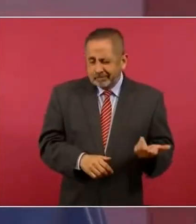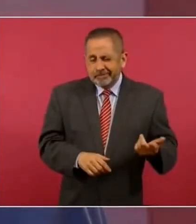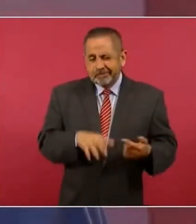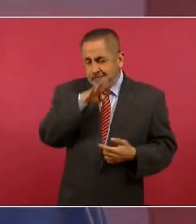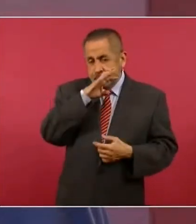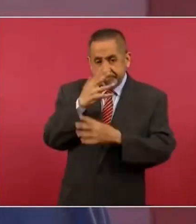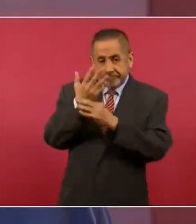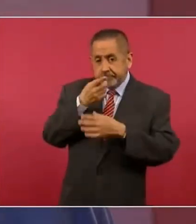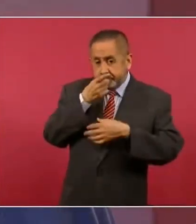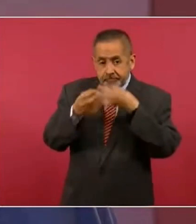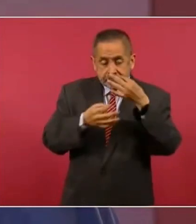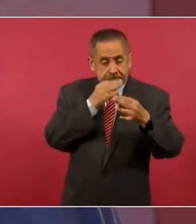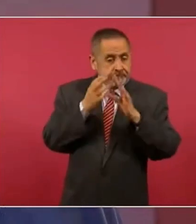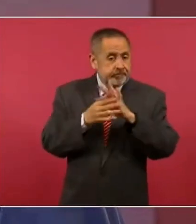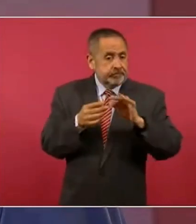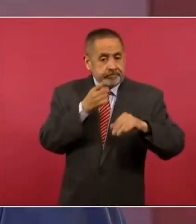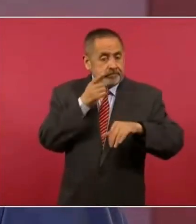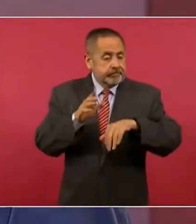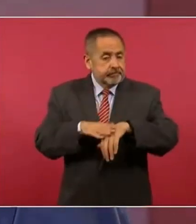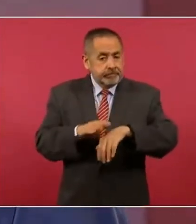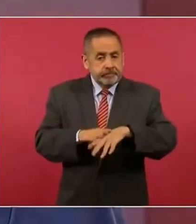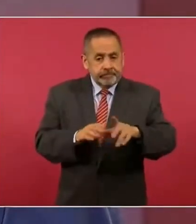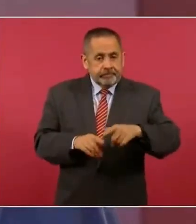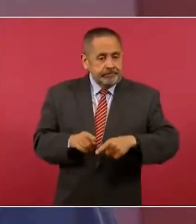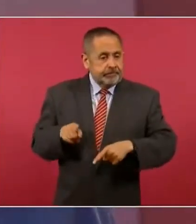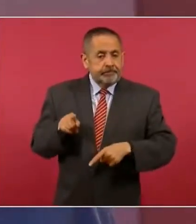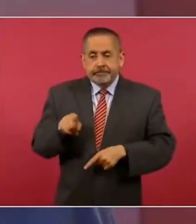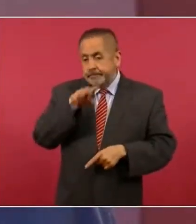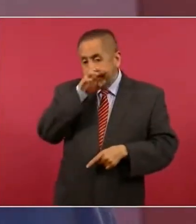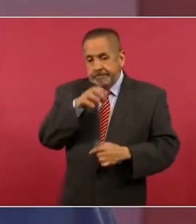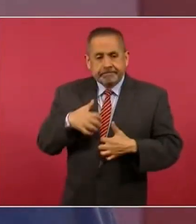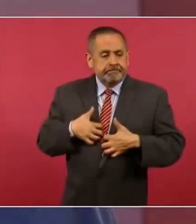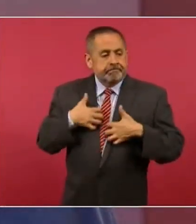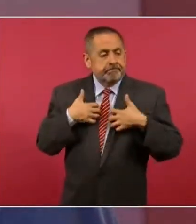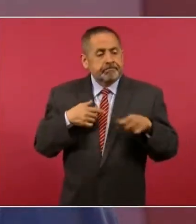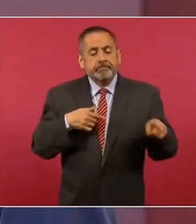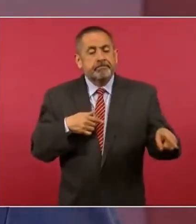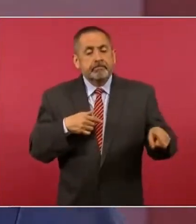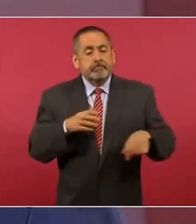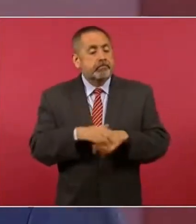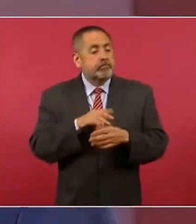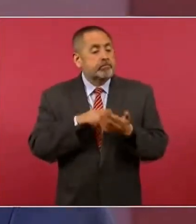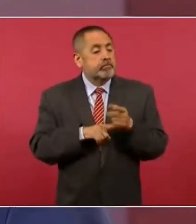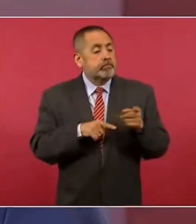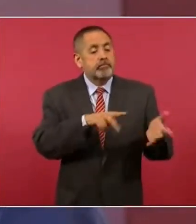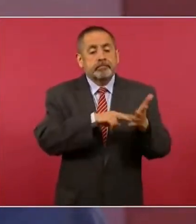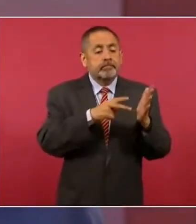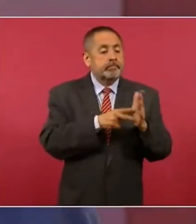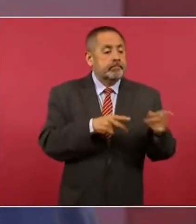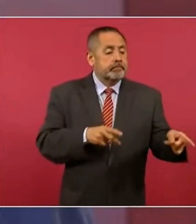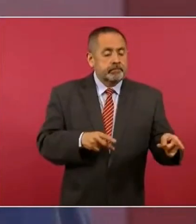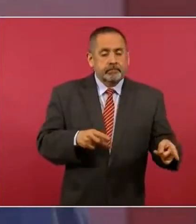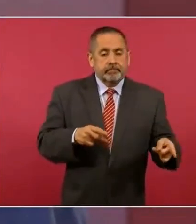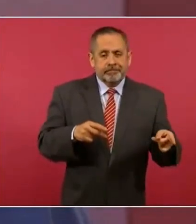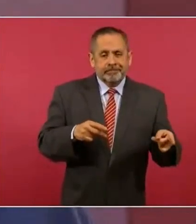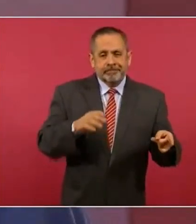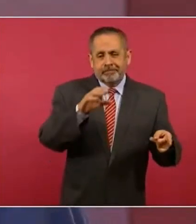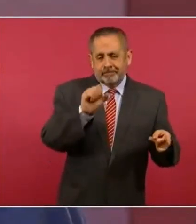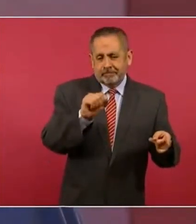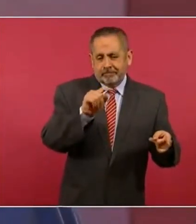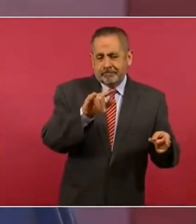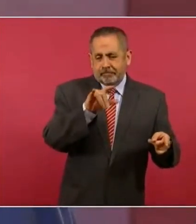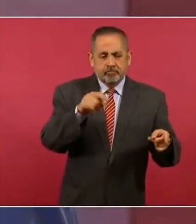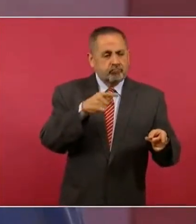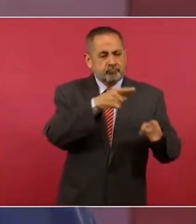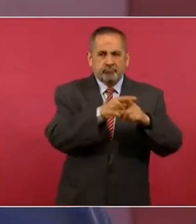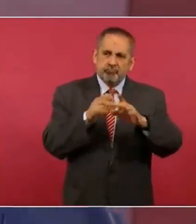manifestando, ¿sí?, su coraje, porque el ingeniero Eberto, como opositor en el movimiento